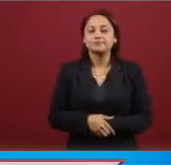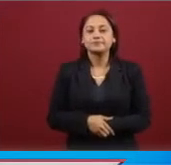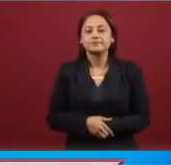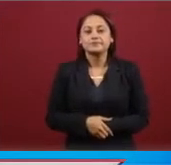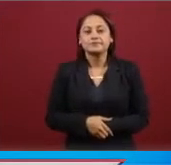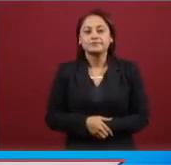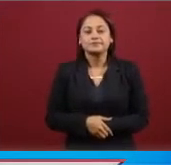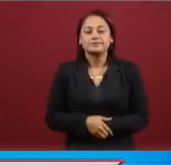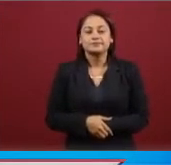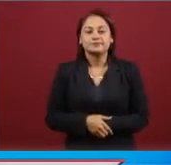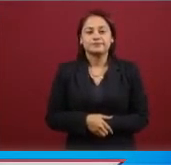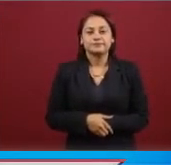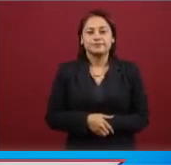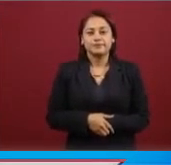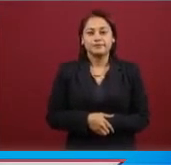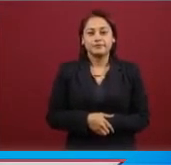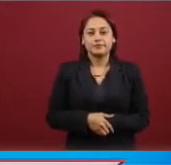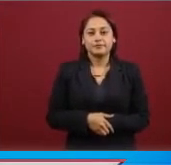Fobaproa. Ese es